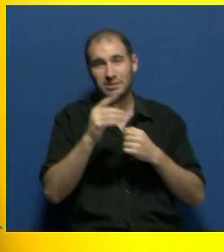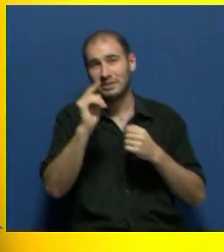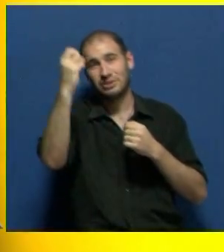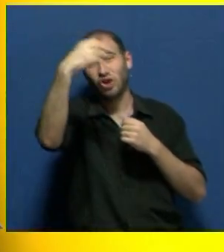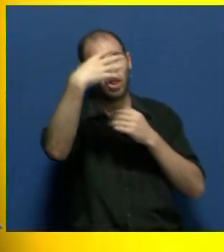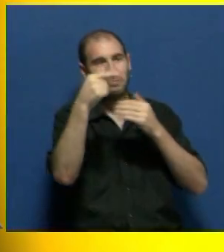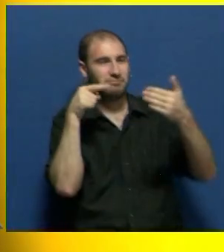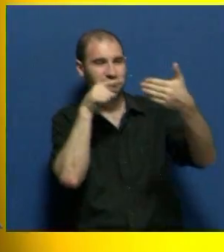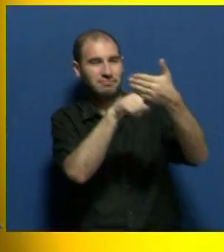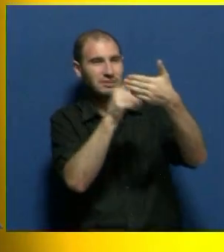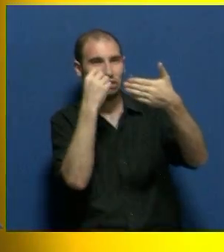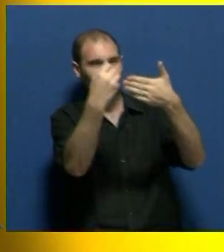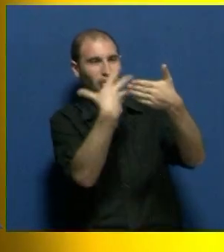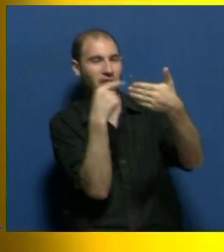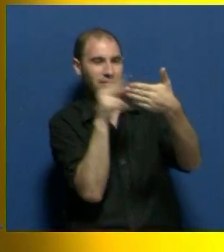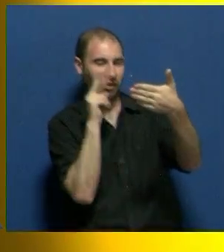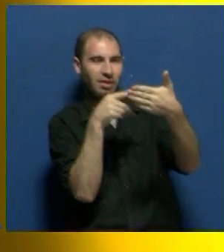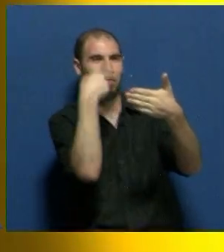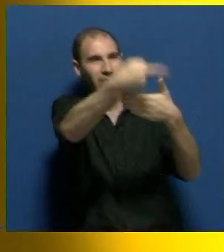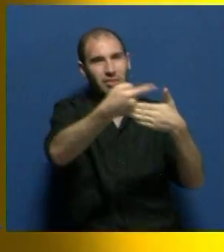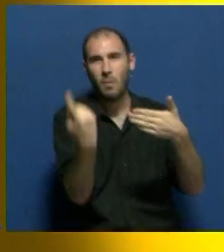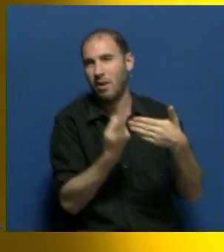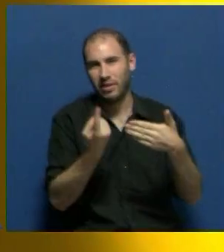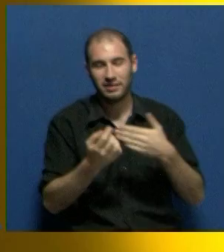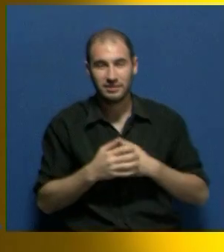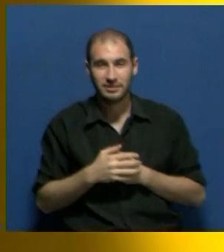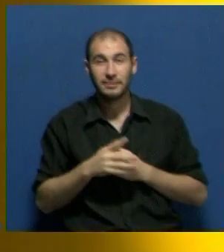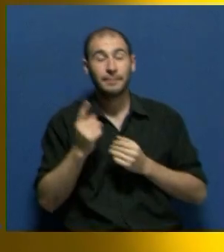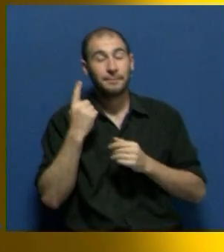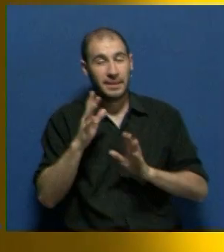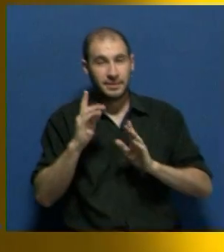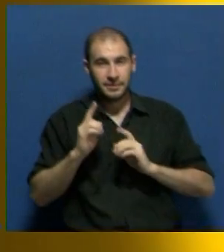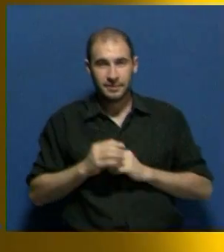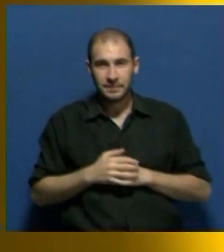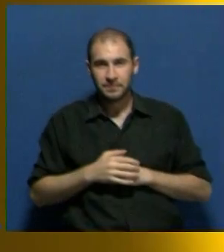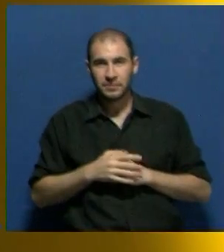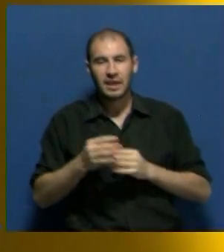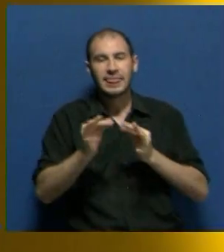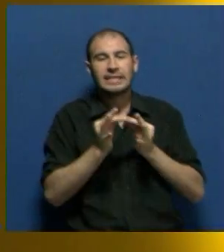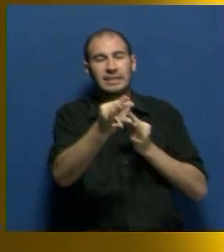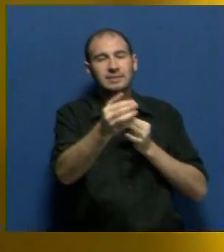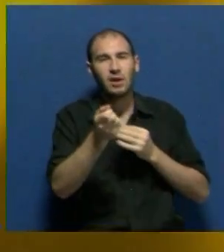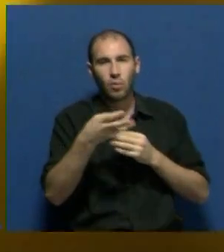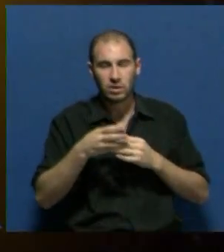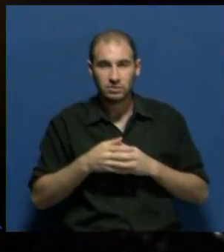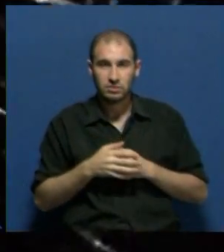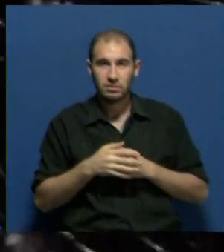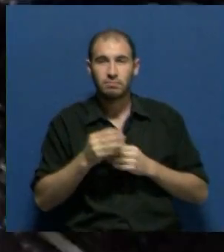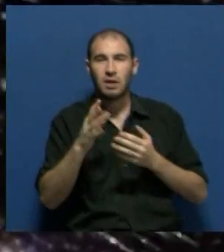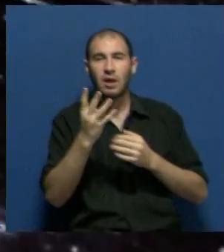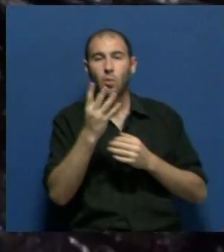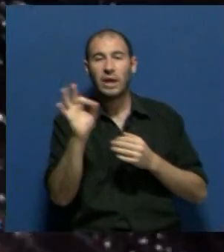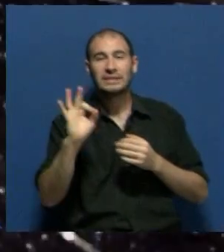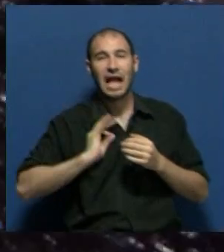Claro. Así que es imposible. Ahora bien, ¿a qué distancia se encuentra esta estrella? A 40